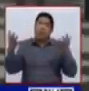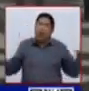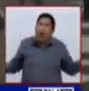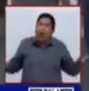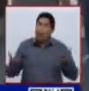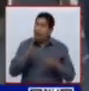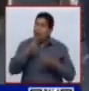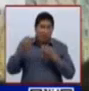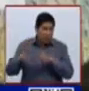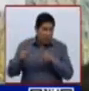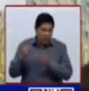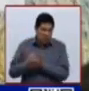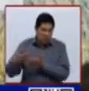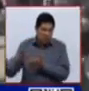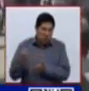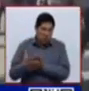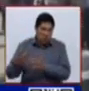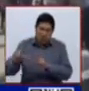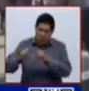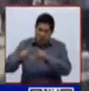los revendedores se han comprado.